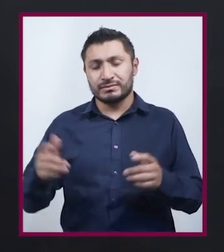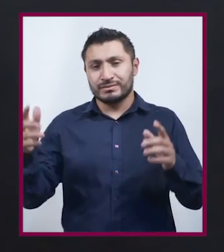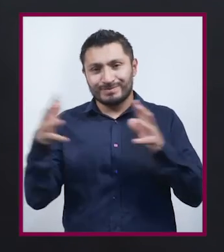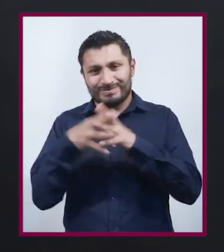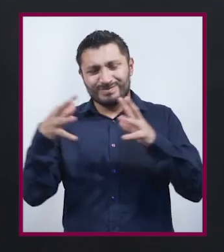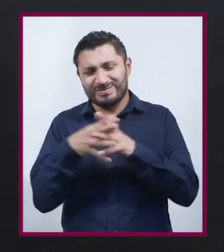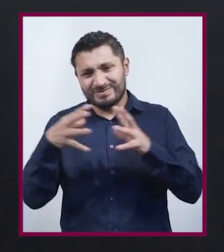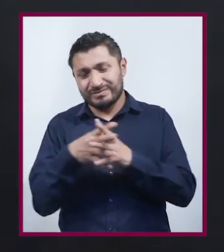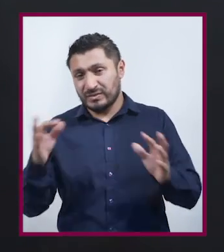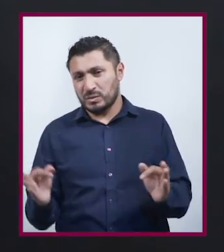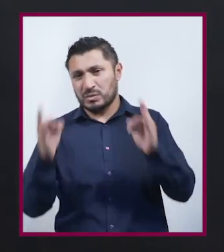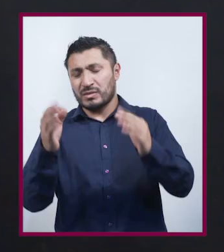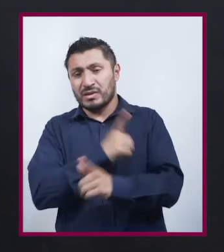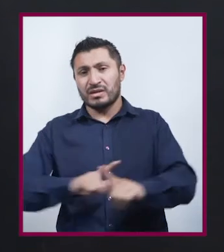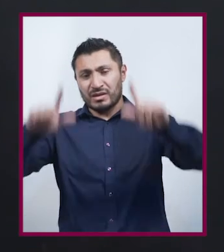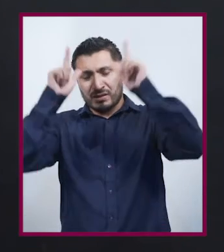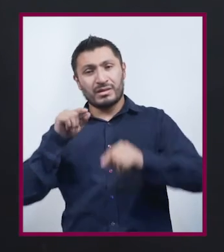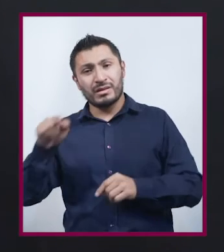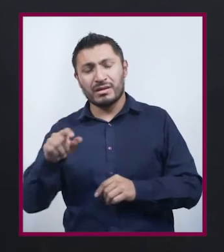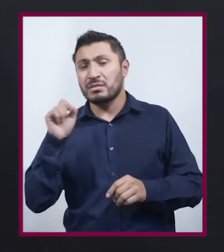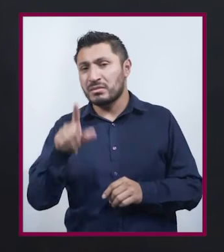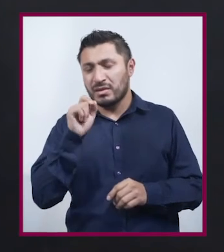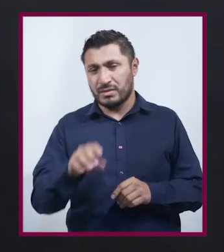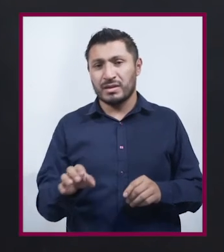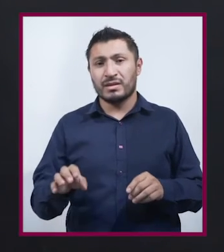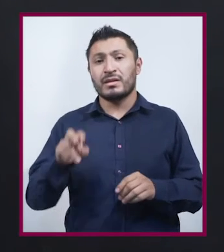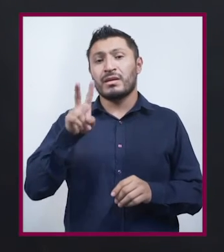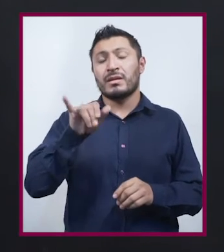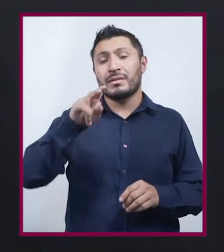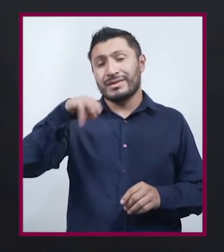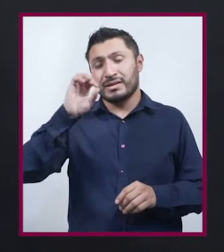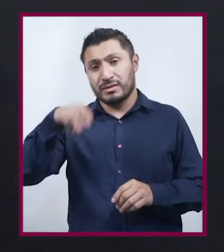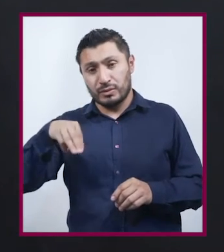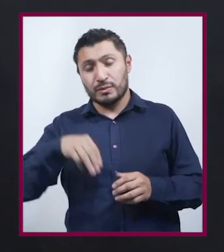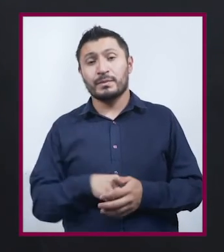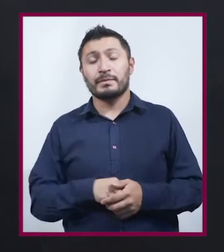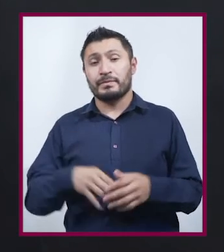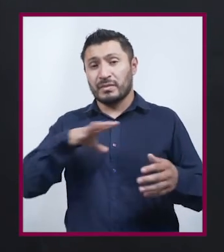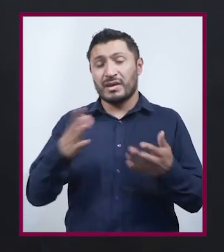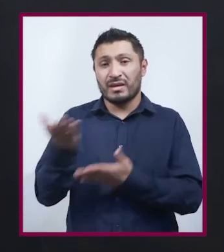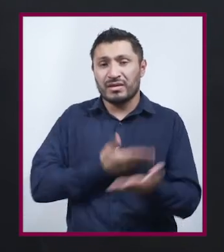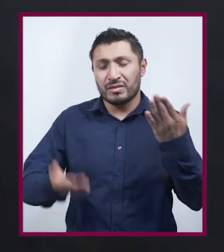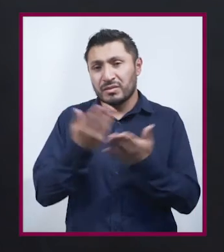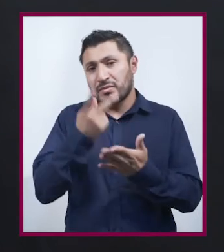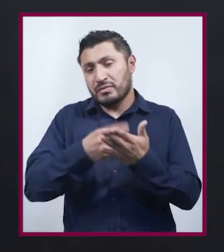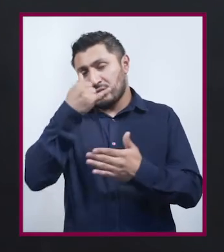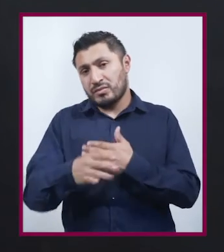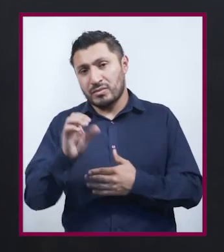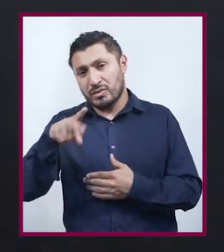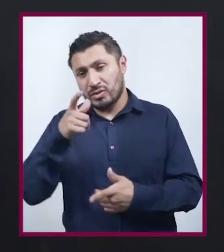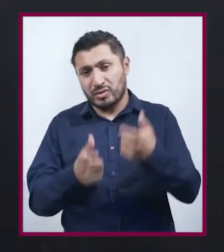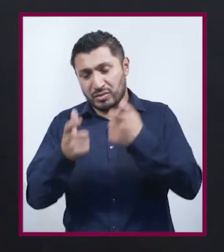la guerrilla local en el Frente de Liberación de Vietnam, también conocido como Vietcong, que al compartir el proyecto